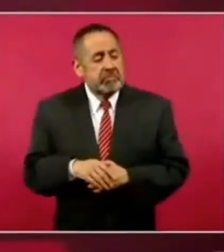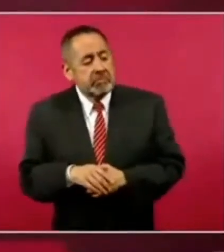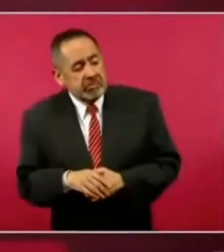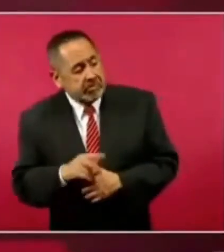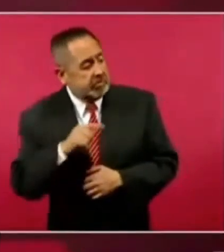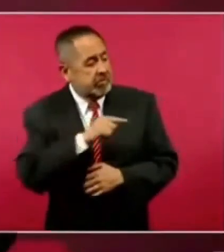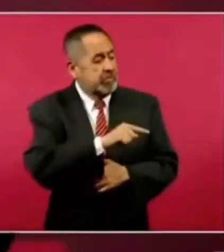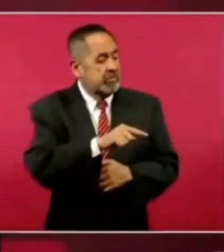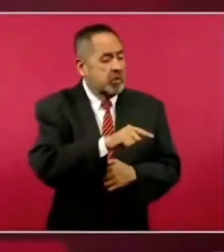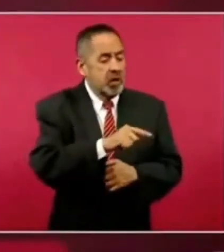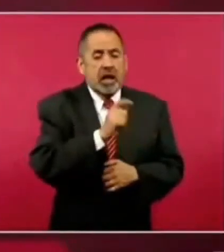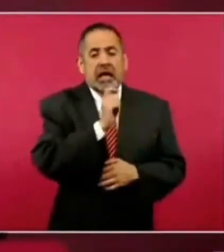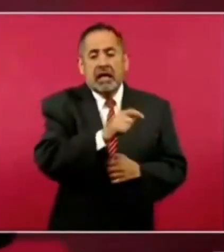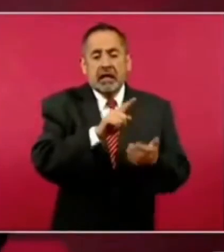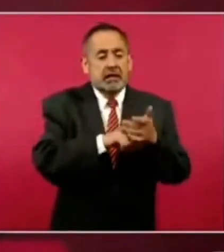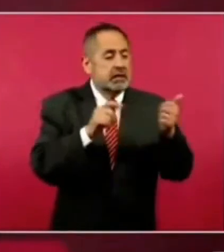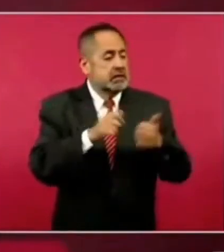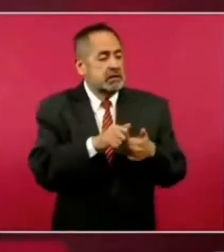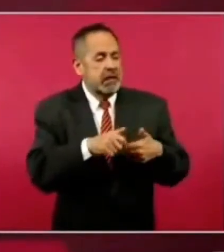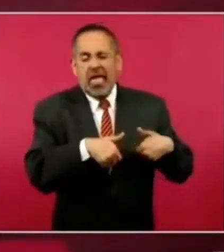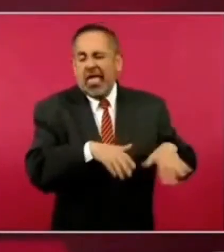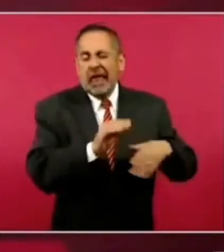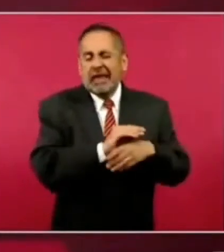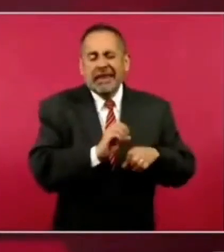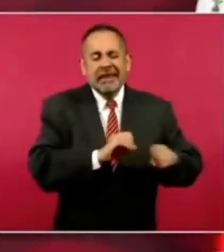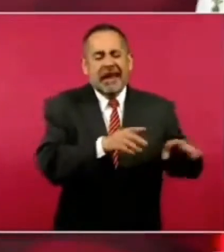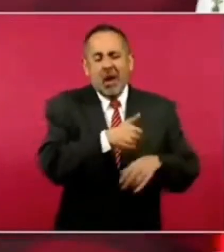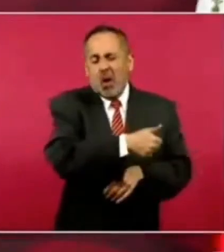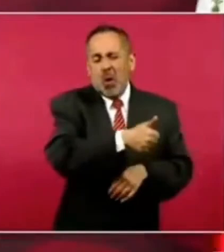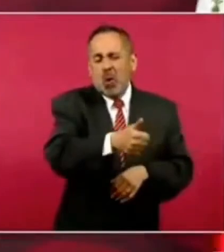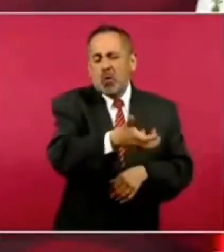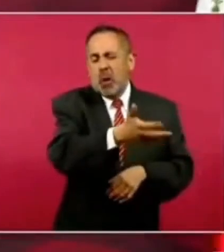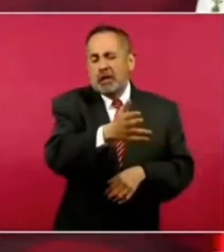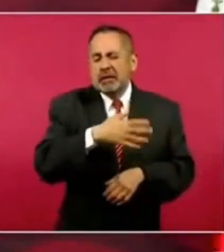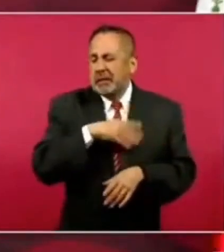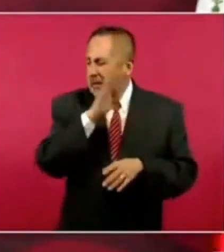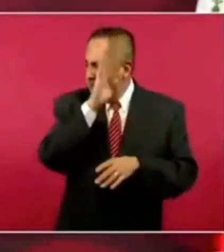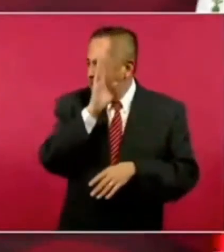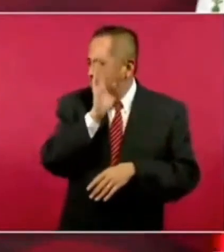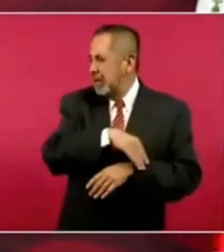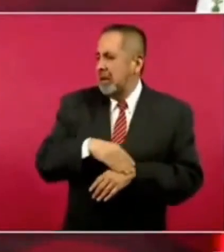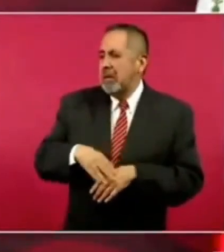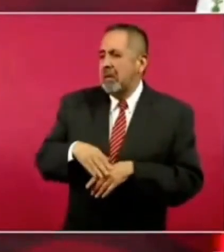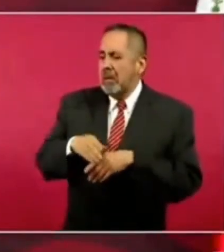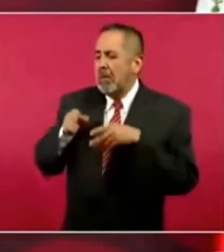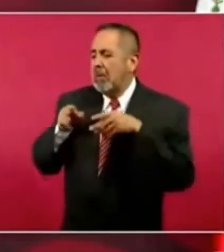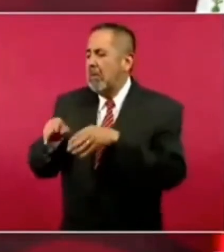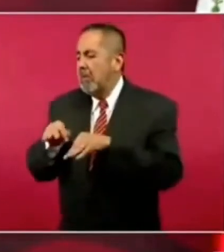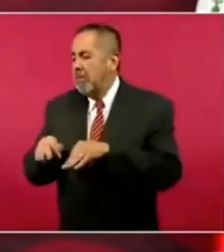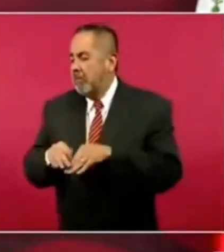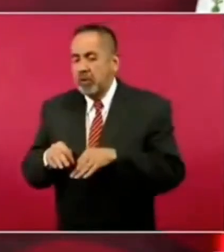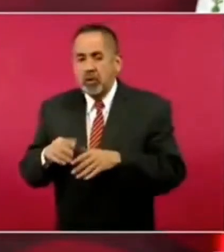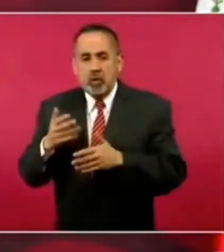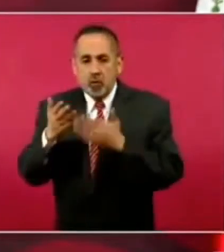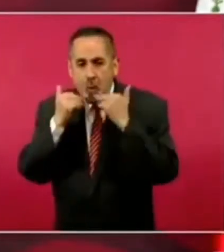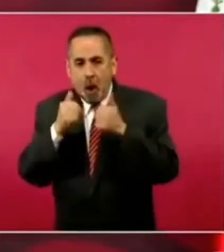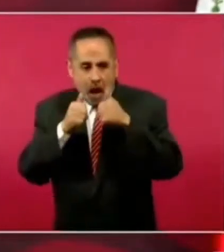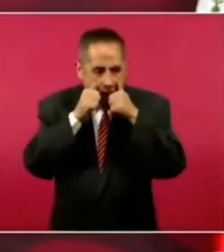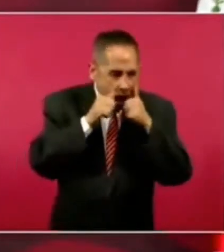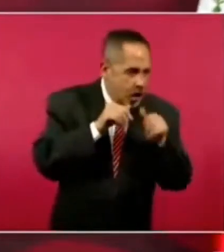cómo se mueven sus servidores públicos, cómo actúan, si no están pendientes,